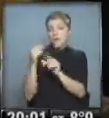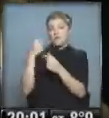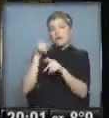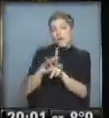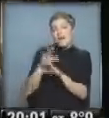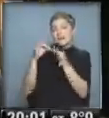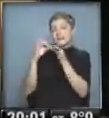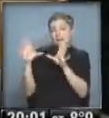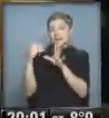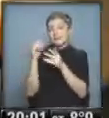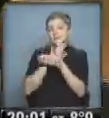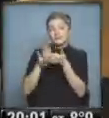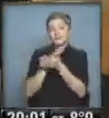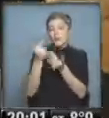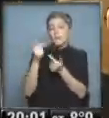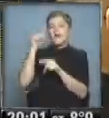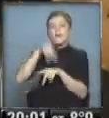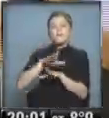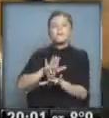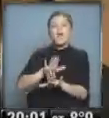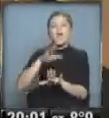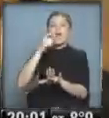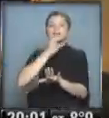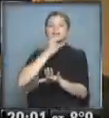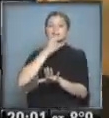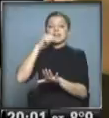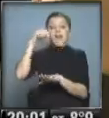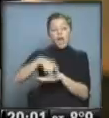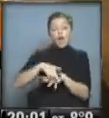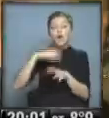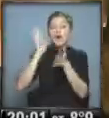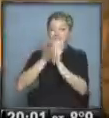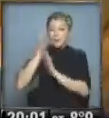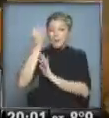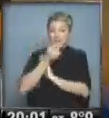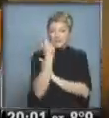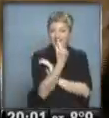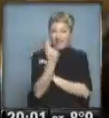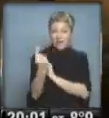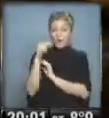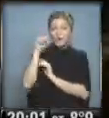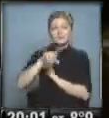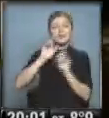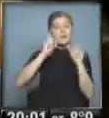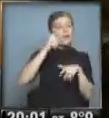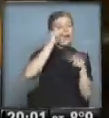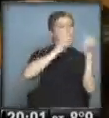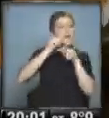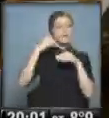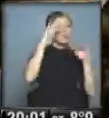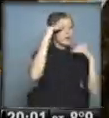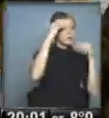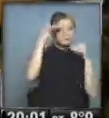los mercaderes de la muerte siguen la lógica del poder del dinero. Saludó a una multitud que